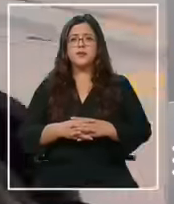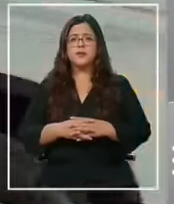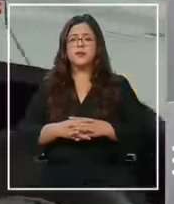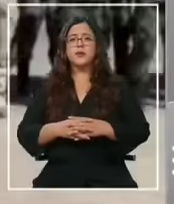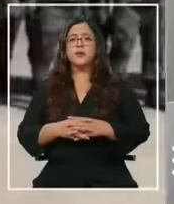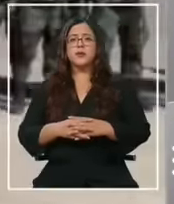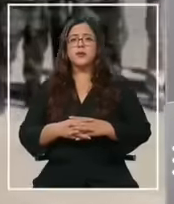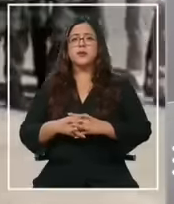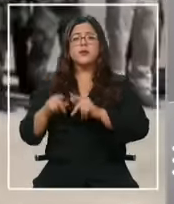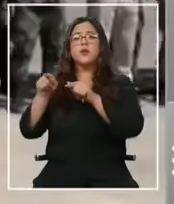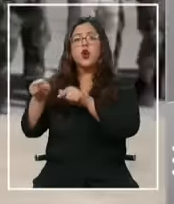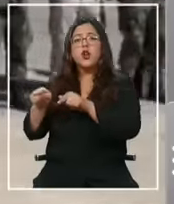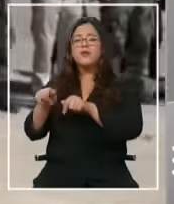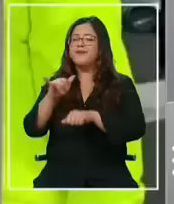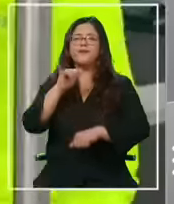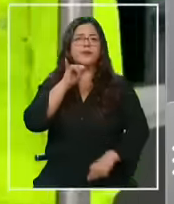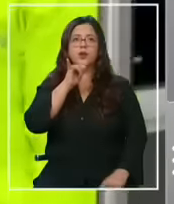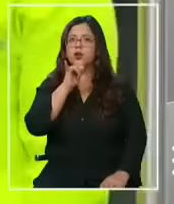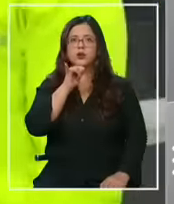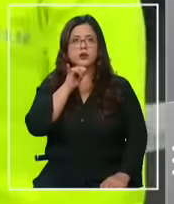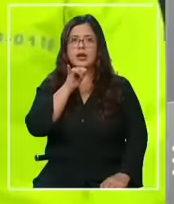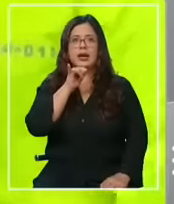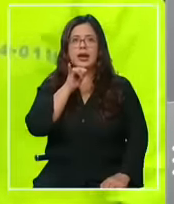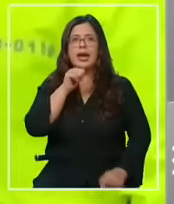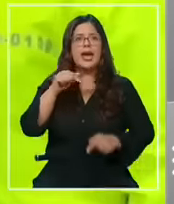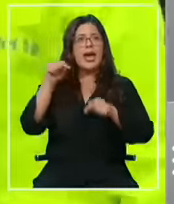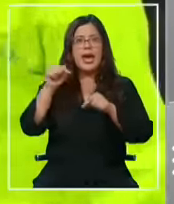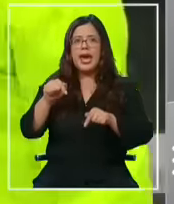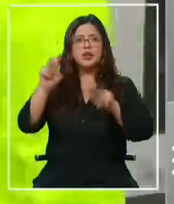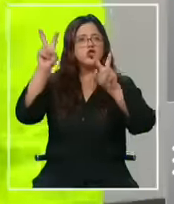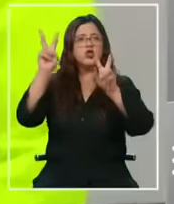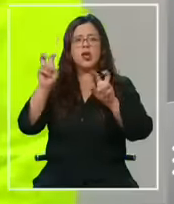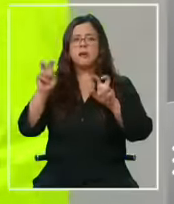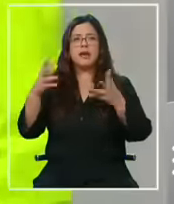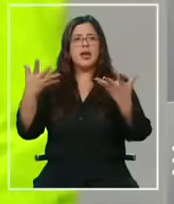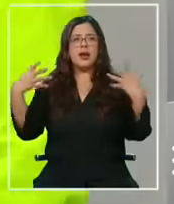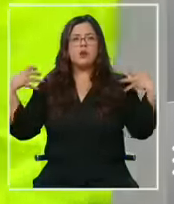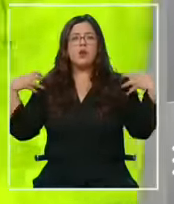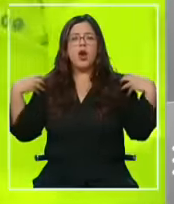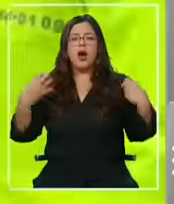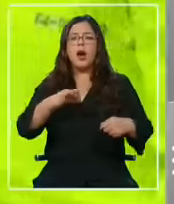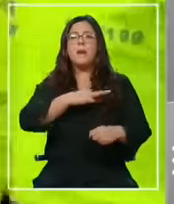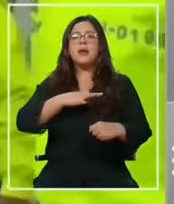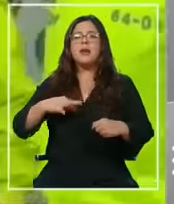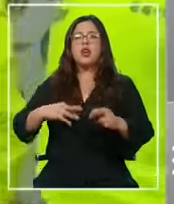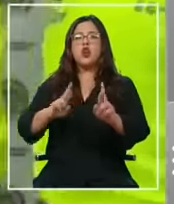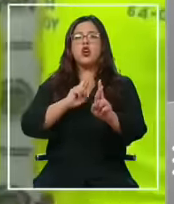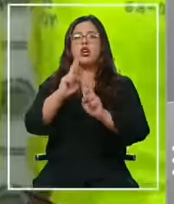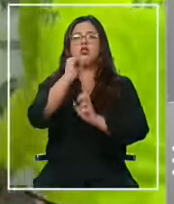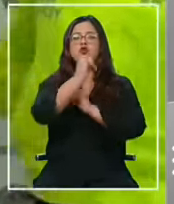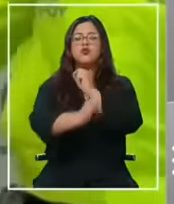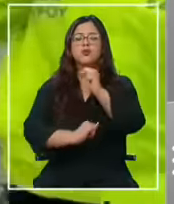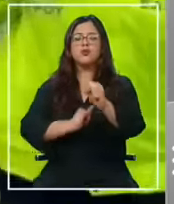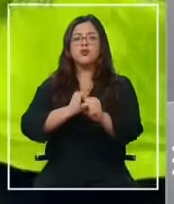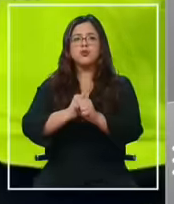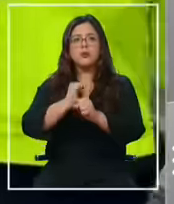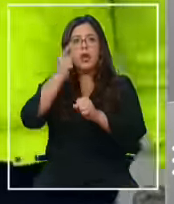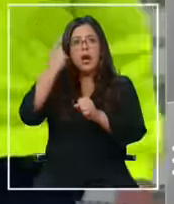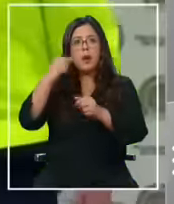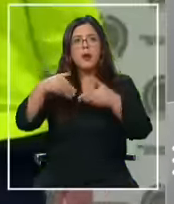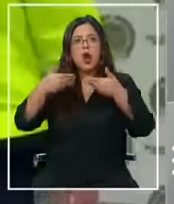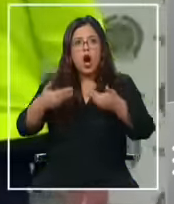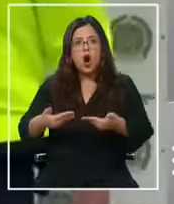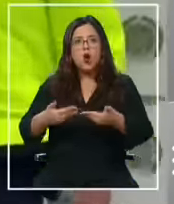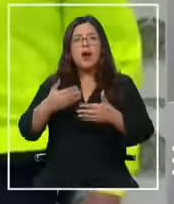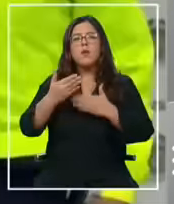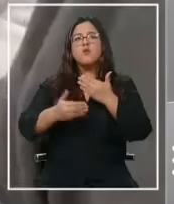No podría asegurarle eso, son procedimientos ya del Ministerio de Relaciones Exteriores, pero por ahora nosotros estamos en el proceso